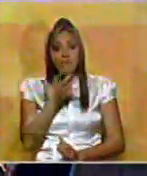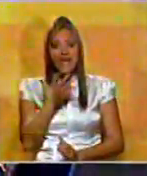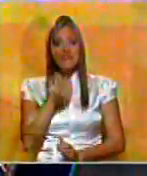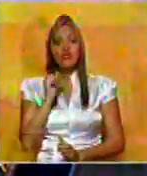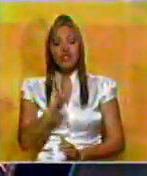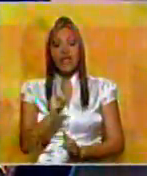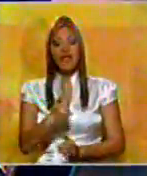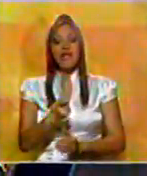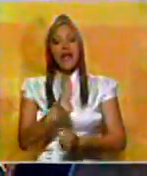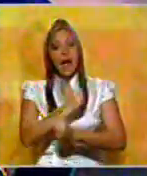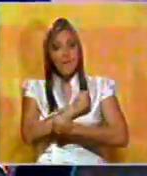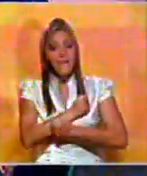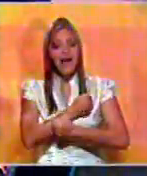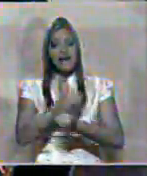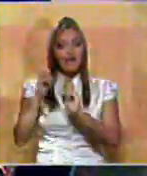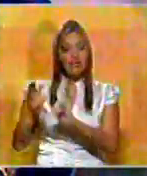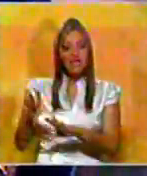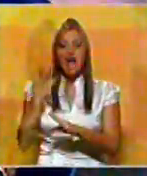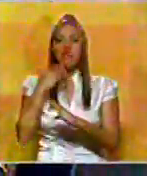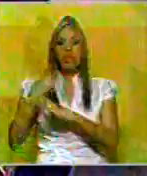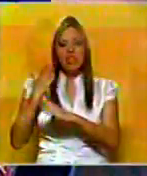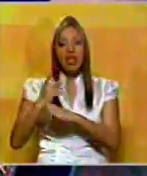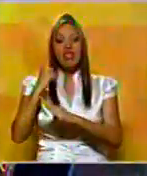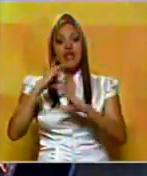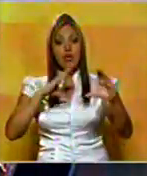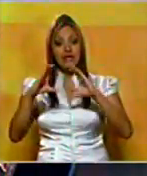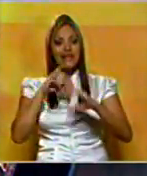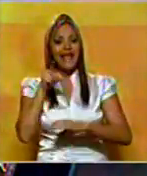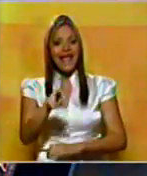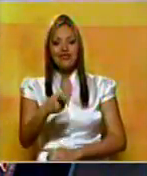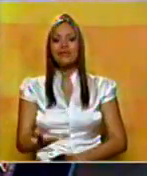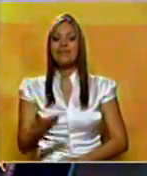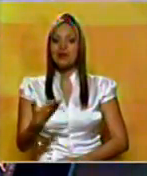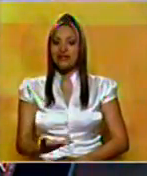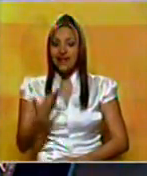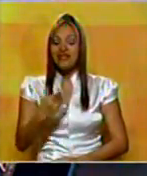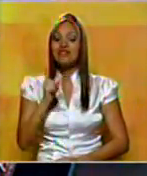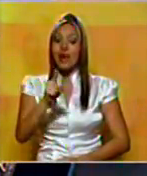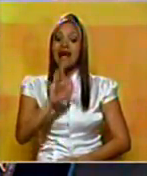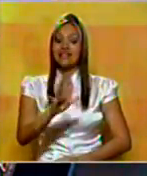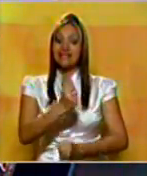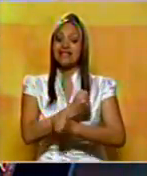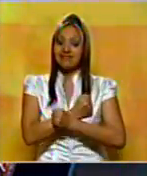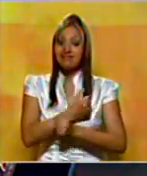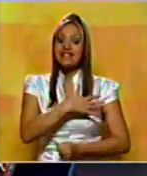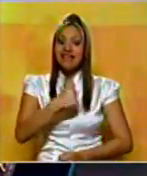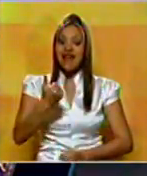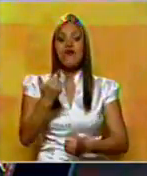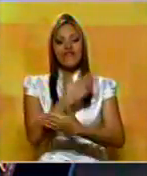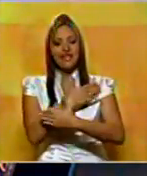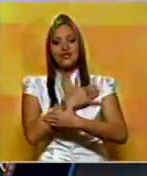sentir, amar, renunciar a la indiferencia para comunicar es fundamental. Eso es lo que se quiere con los comunicadores